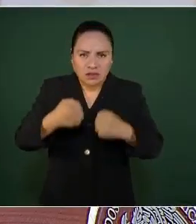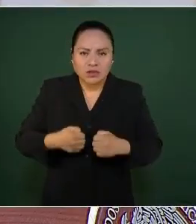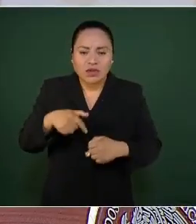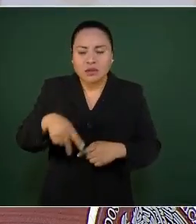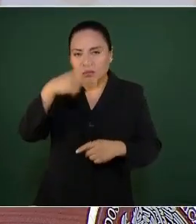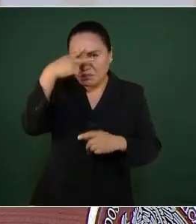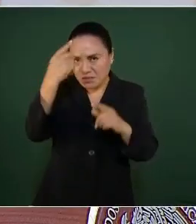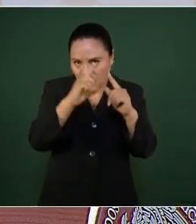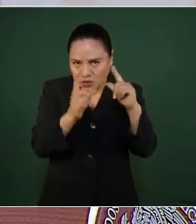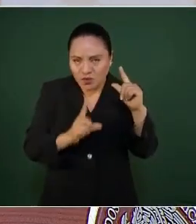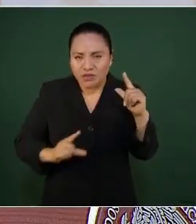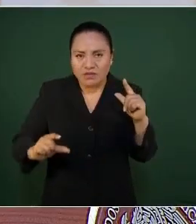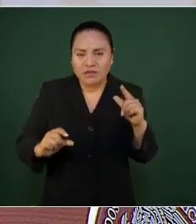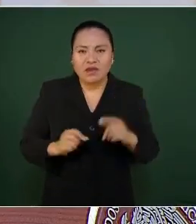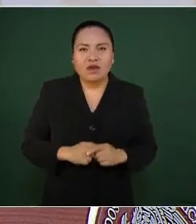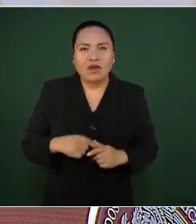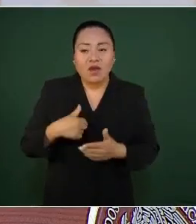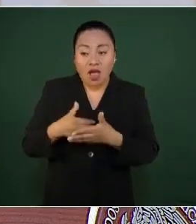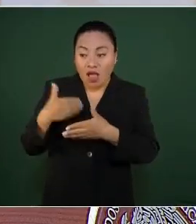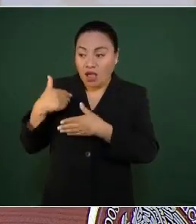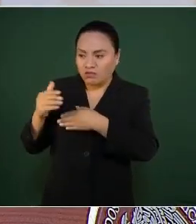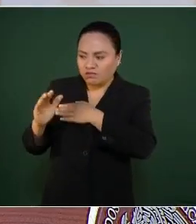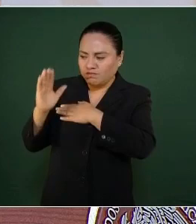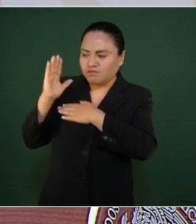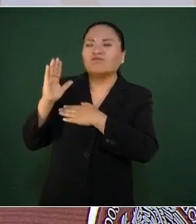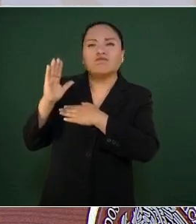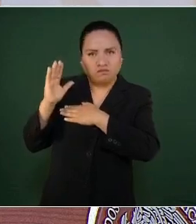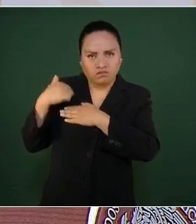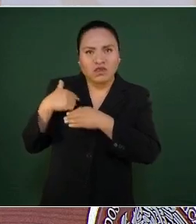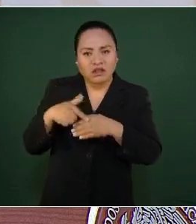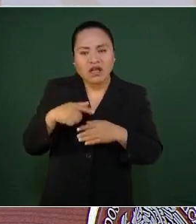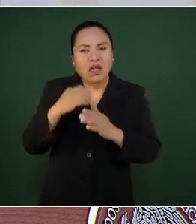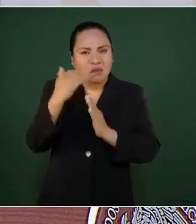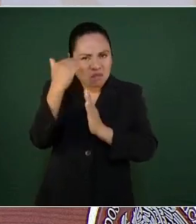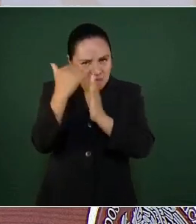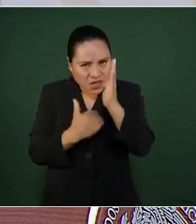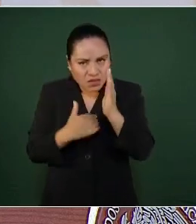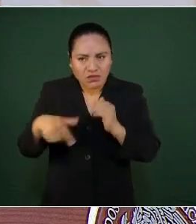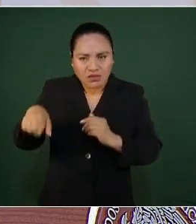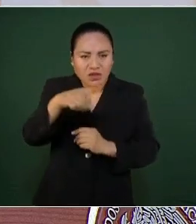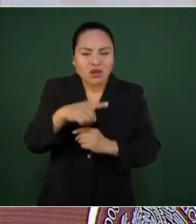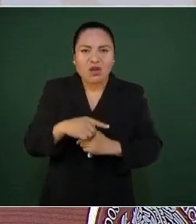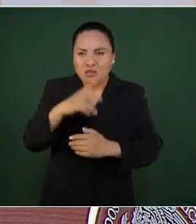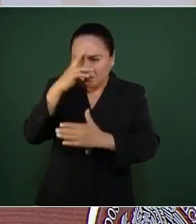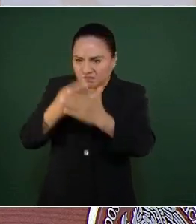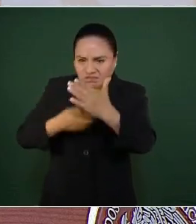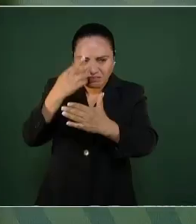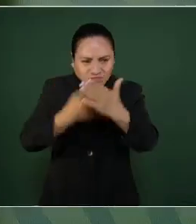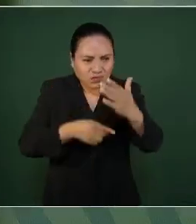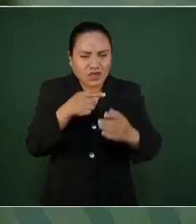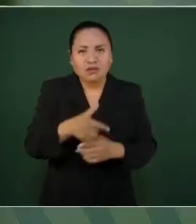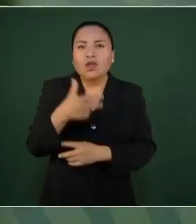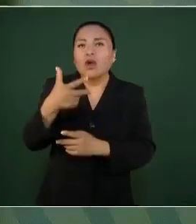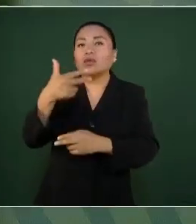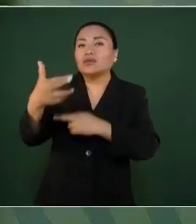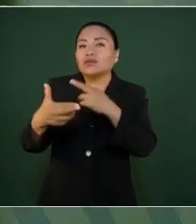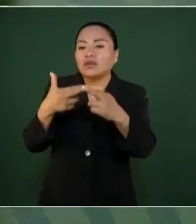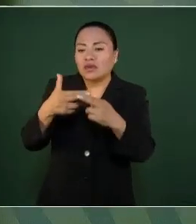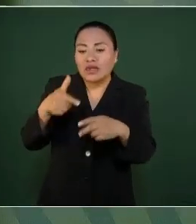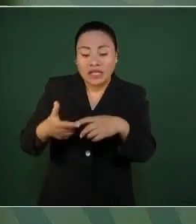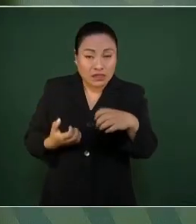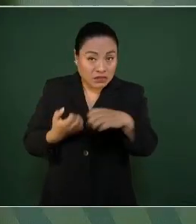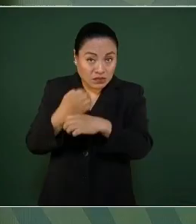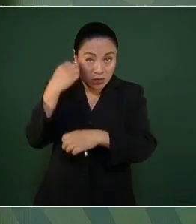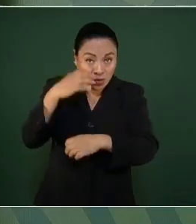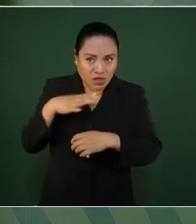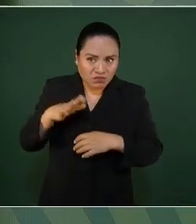país. Nos comprometimos a bajar la incidencia delictiva en las 8 regiones del estado y hemos